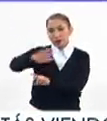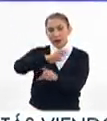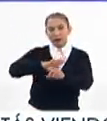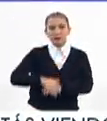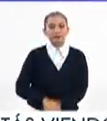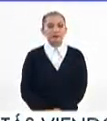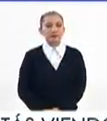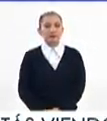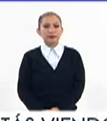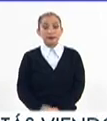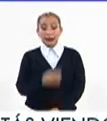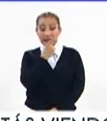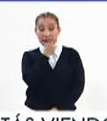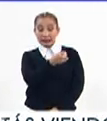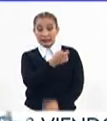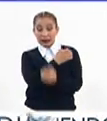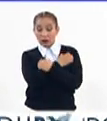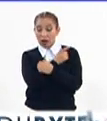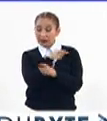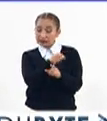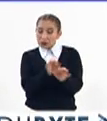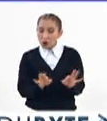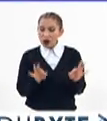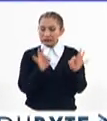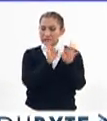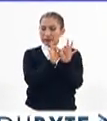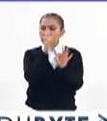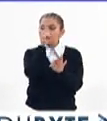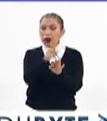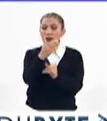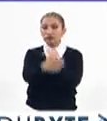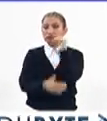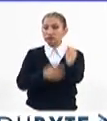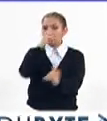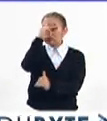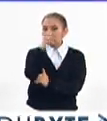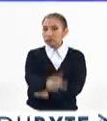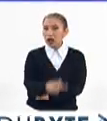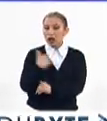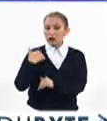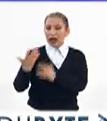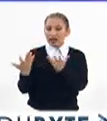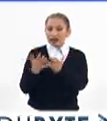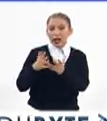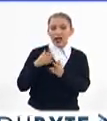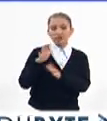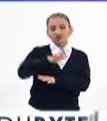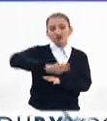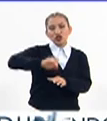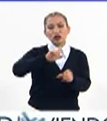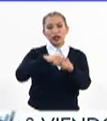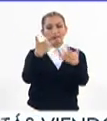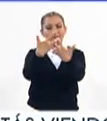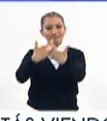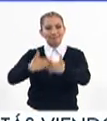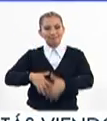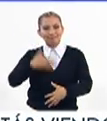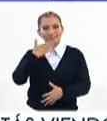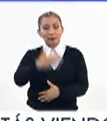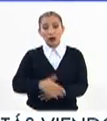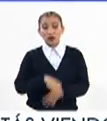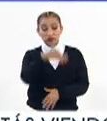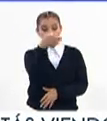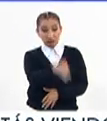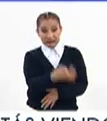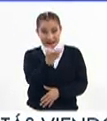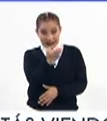ambiente. Señaló que la educación será un factor decisivo para el desarrollo del país y la construcción de una sociedad armónica. Con la